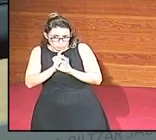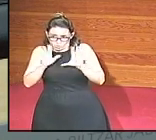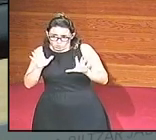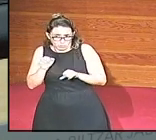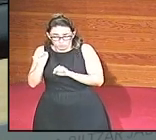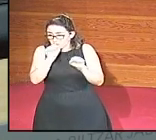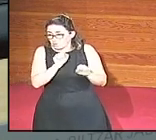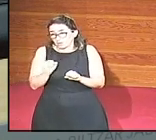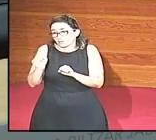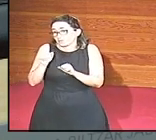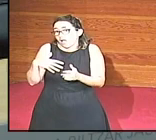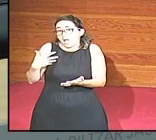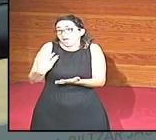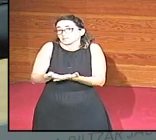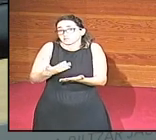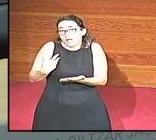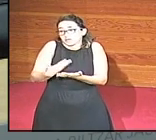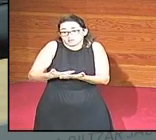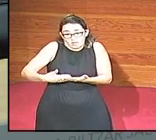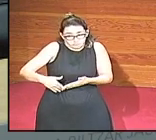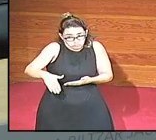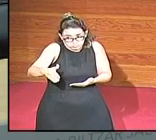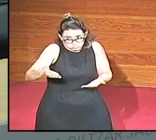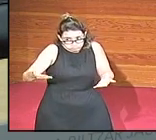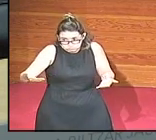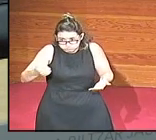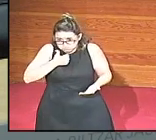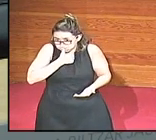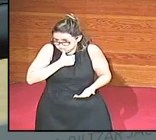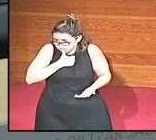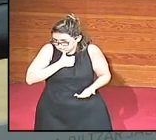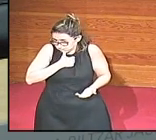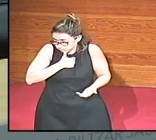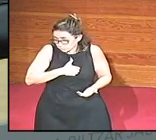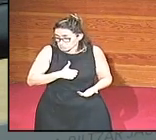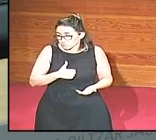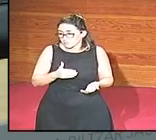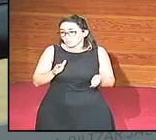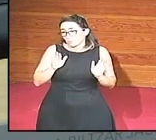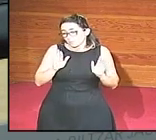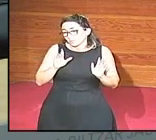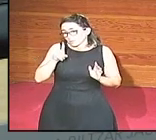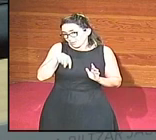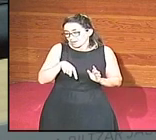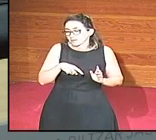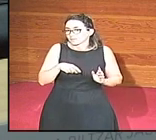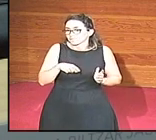hasta el final más amargo. Pero que es que además pues está contando con el